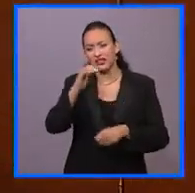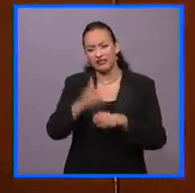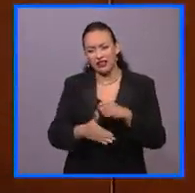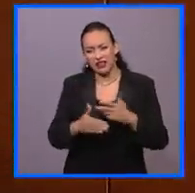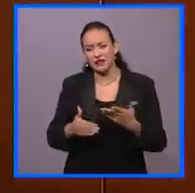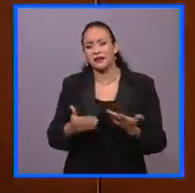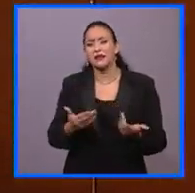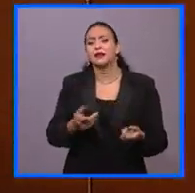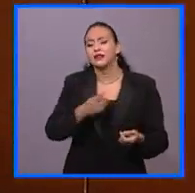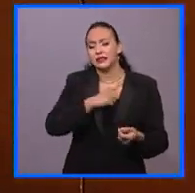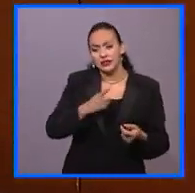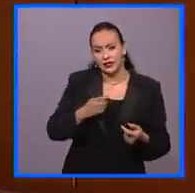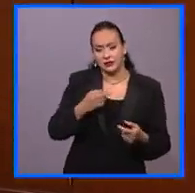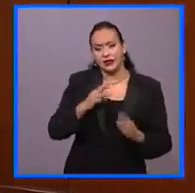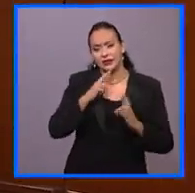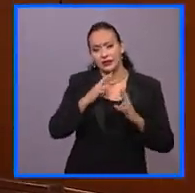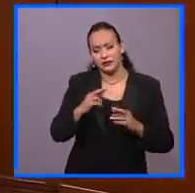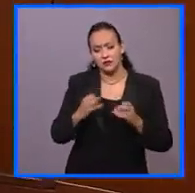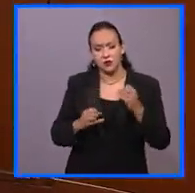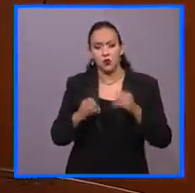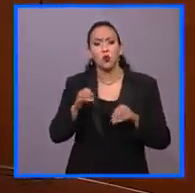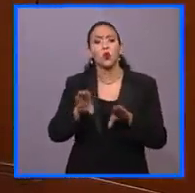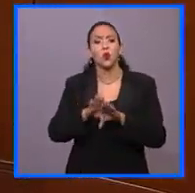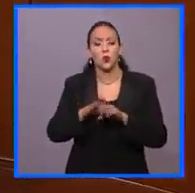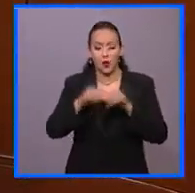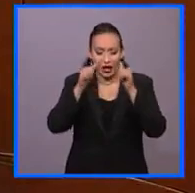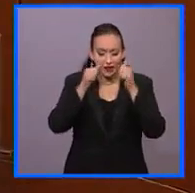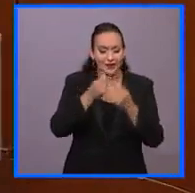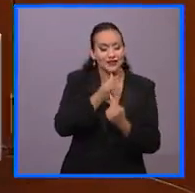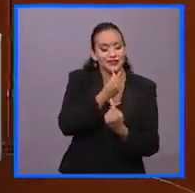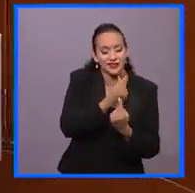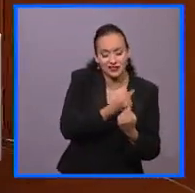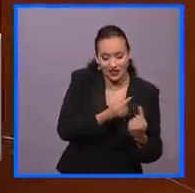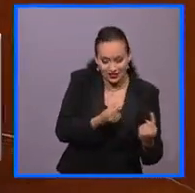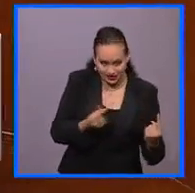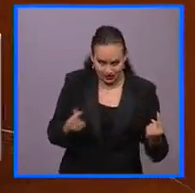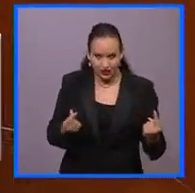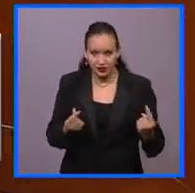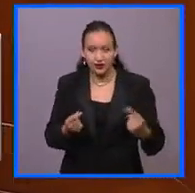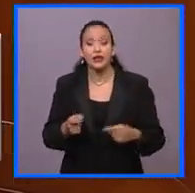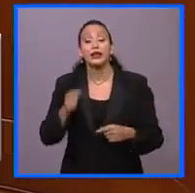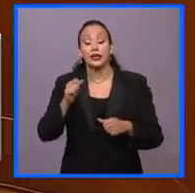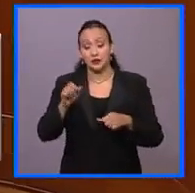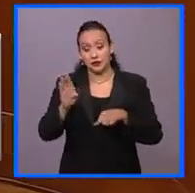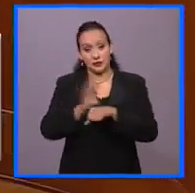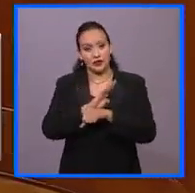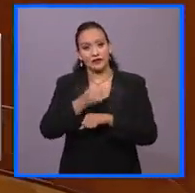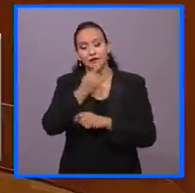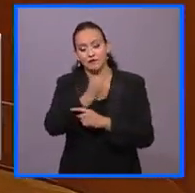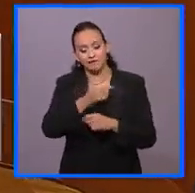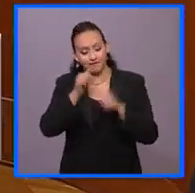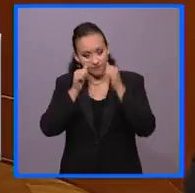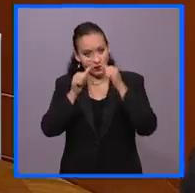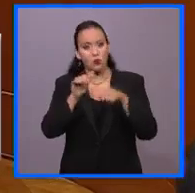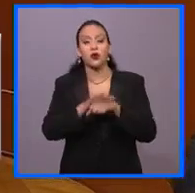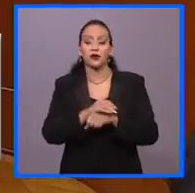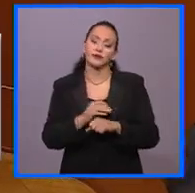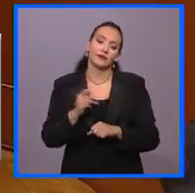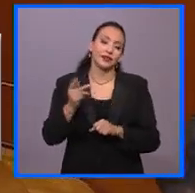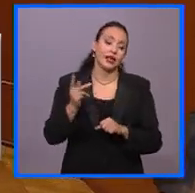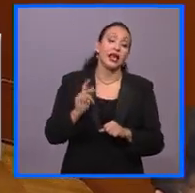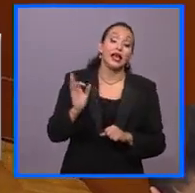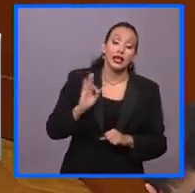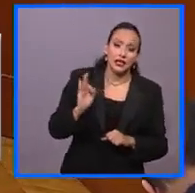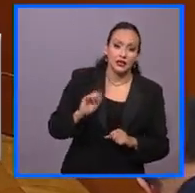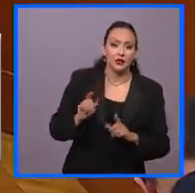debe emitirse una resolución con perspectiva de infancia y conforme al interés superior de la niñez, cuando el actor es el